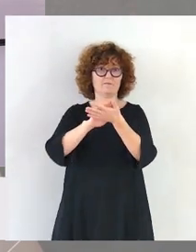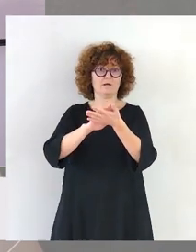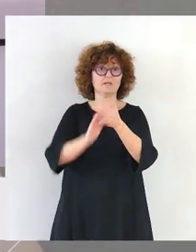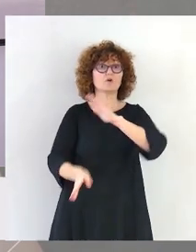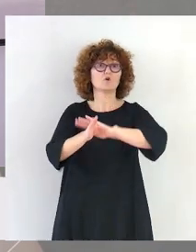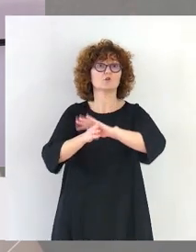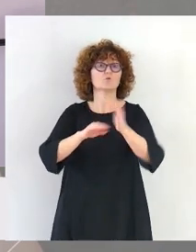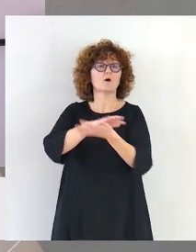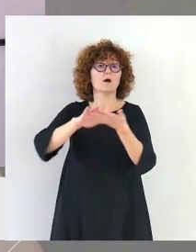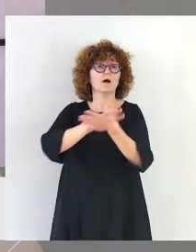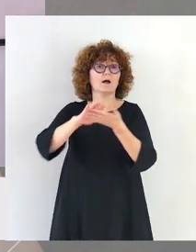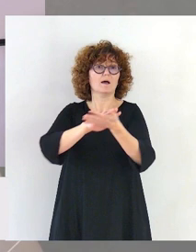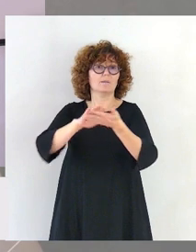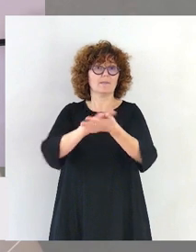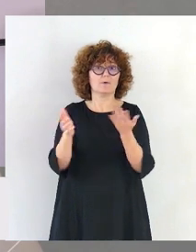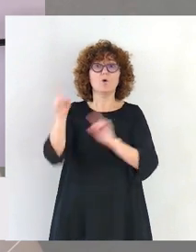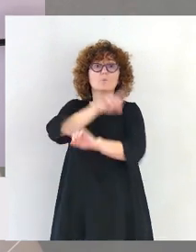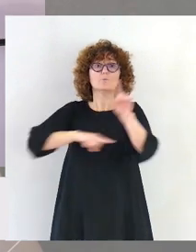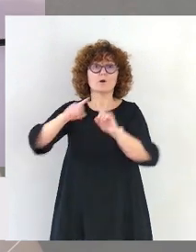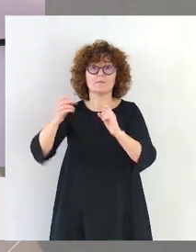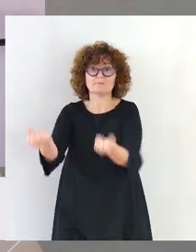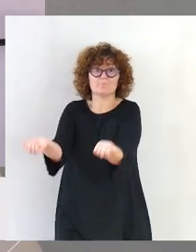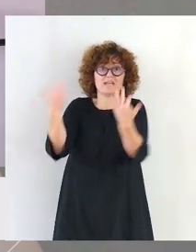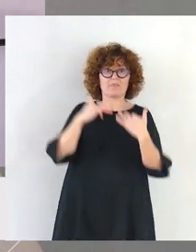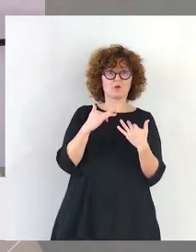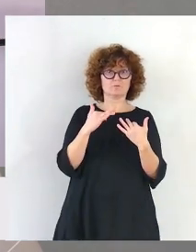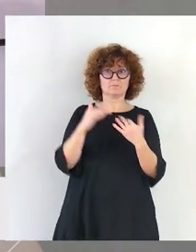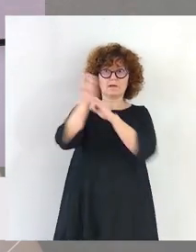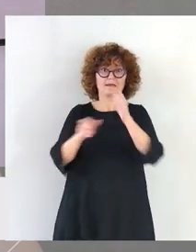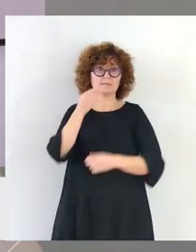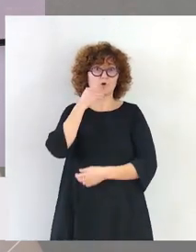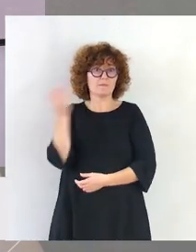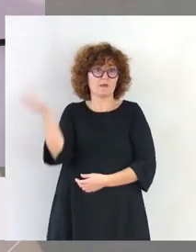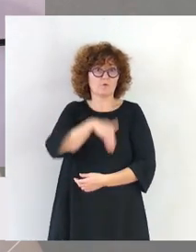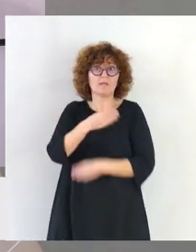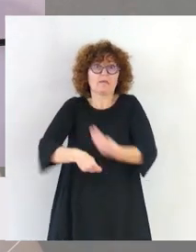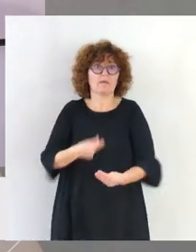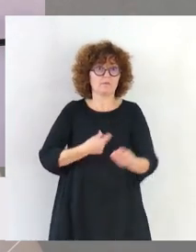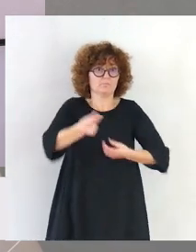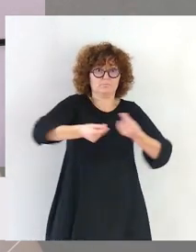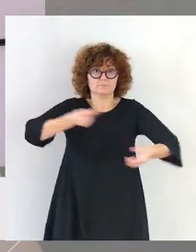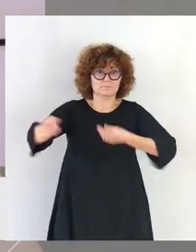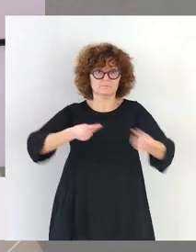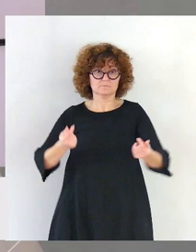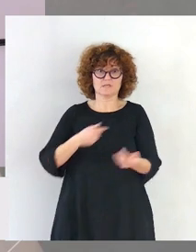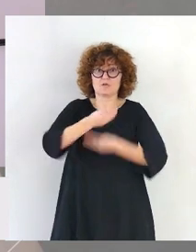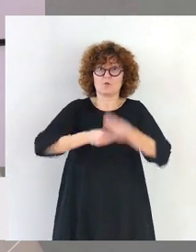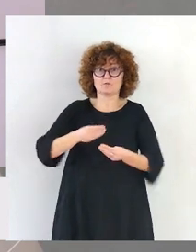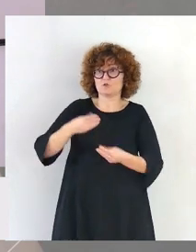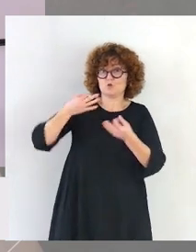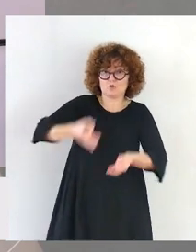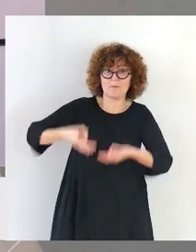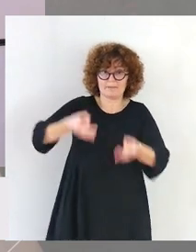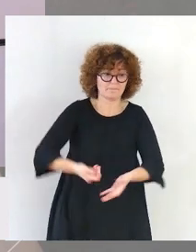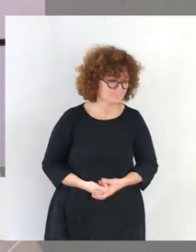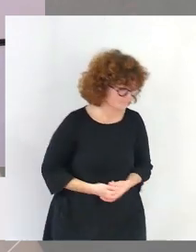hablando de problemas de inmigración porque Claro que va a hacer la gente si no tiene que comer pues se va que eso es lo que hemos hecho tradicionalmente